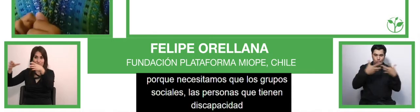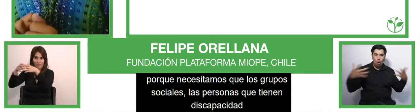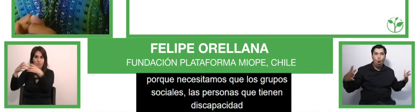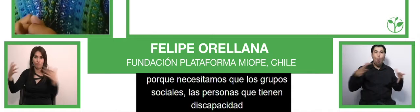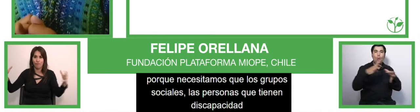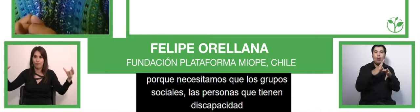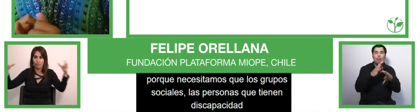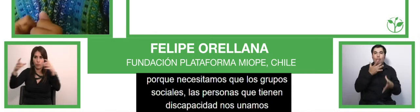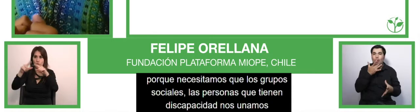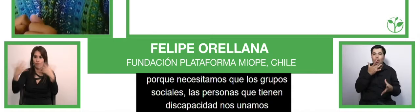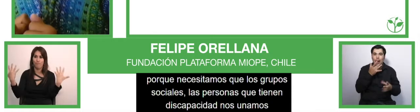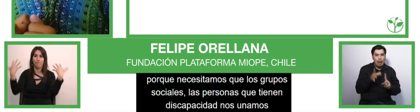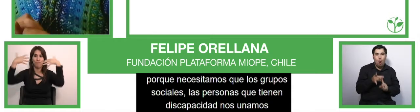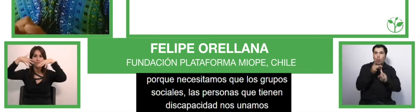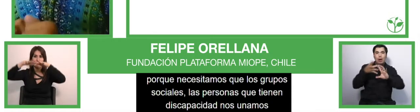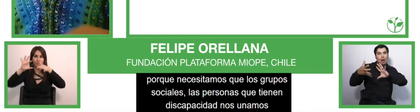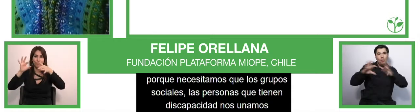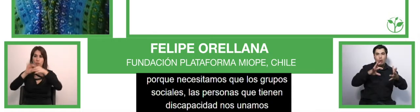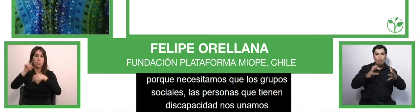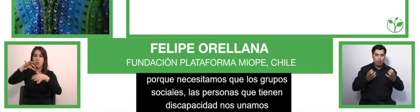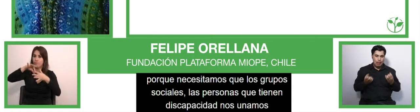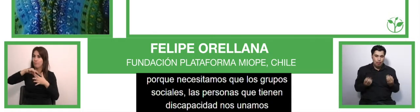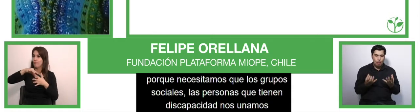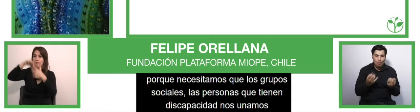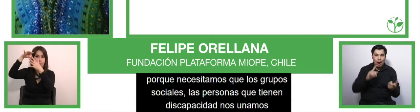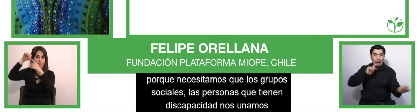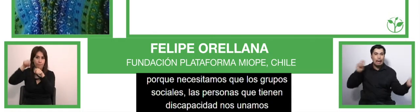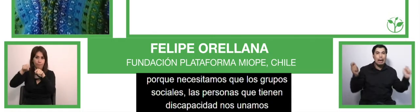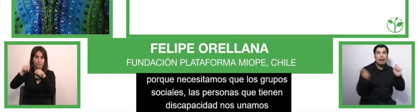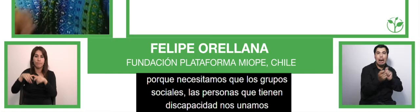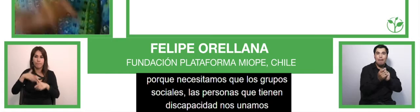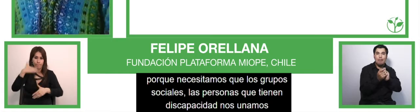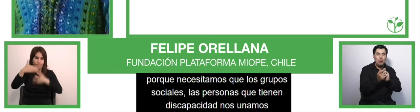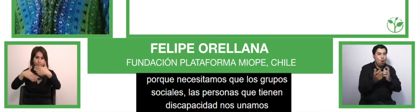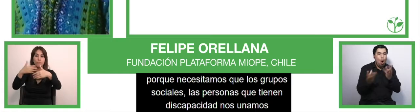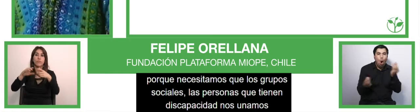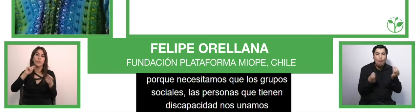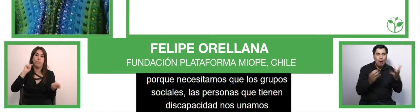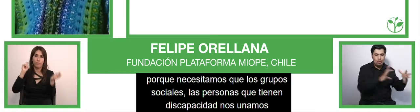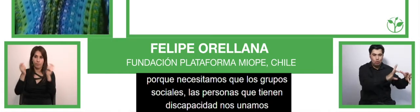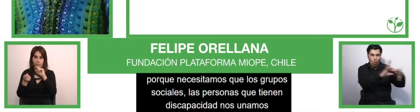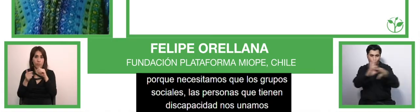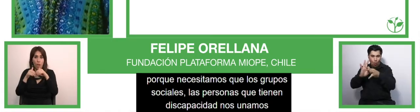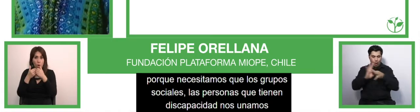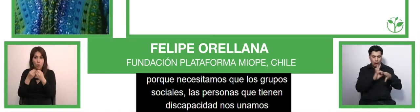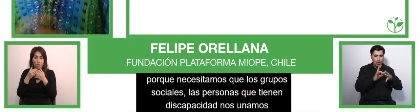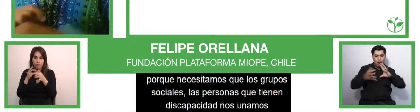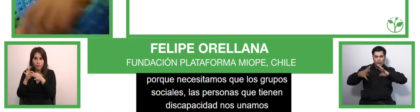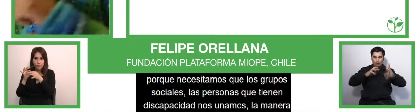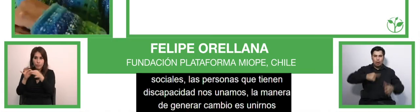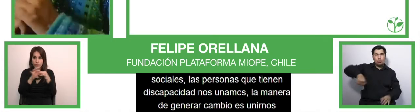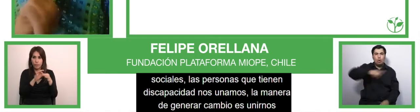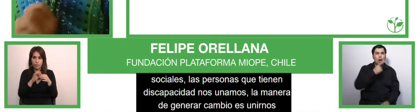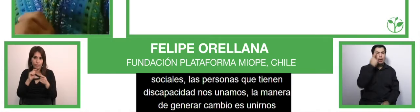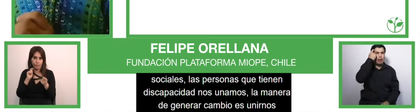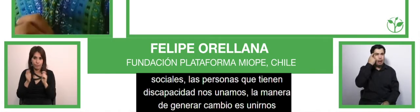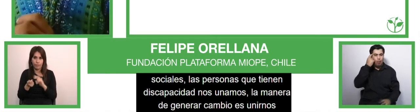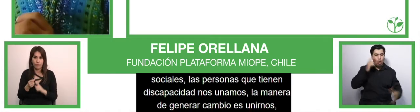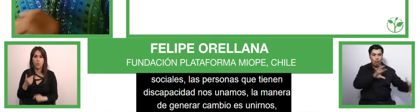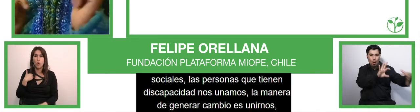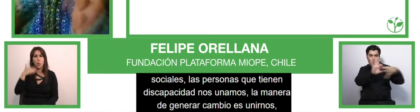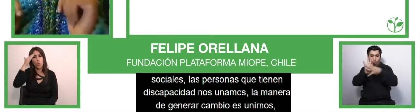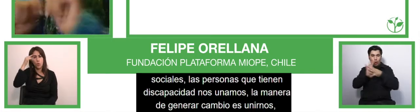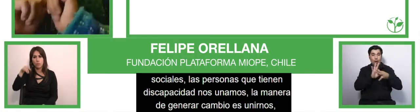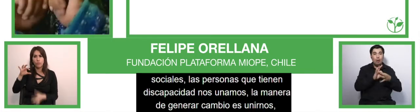única manera de poder generar cambios es unidos. Y la forma que creemos que podemos unirnos es a través de las